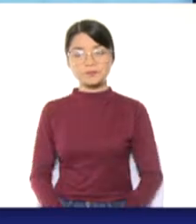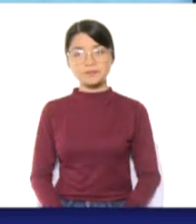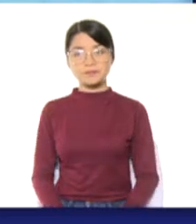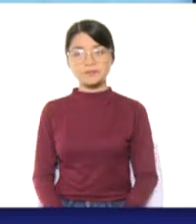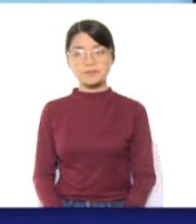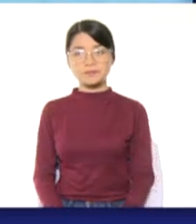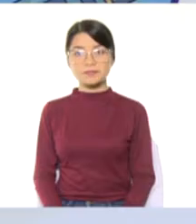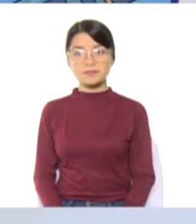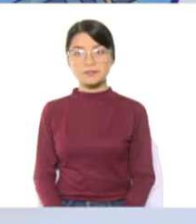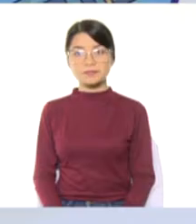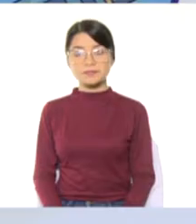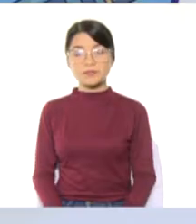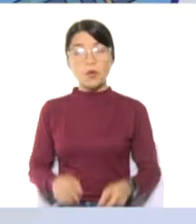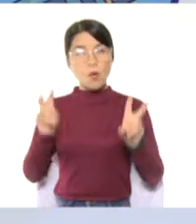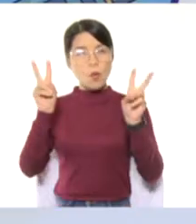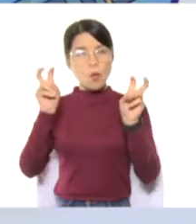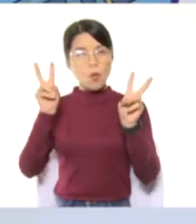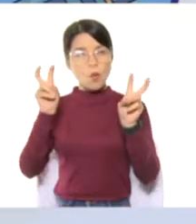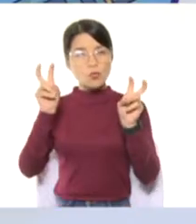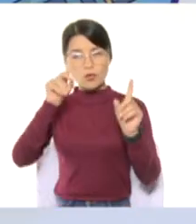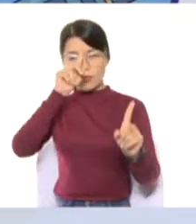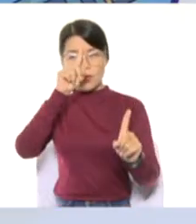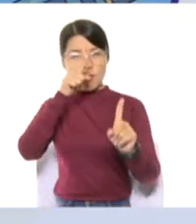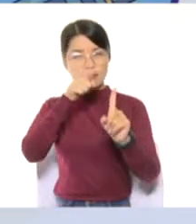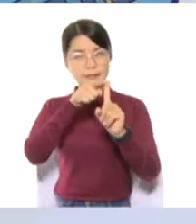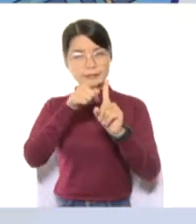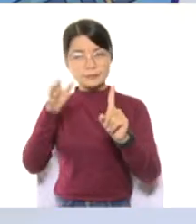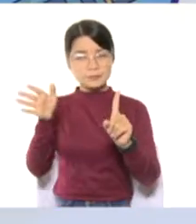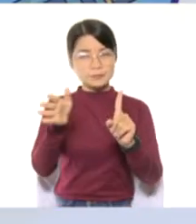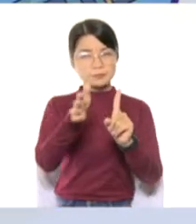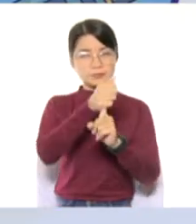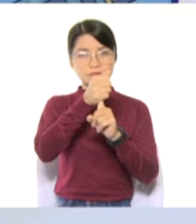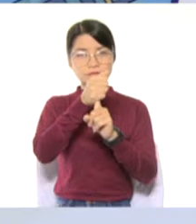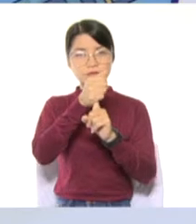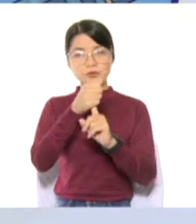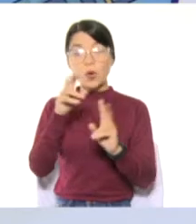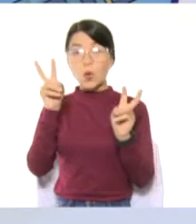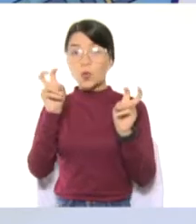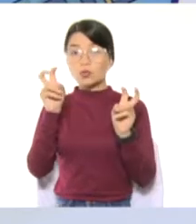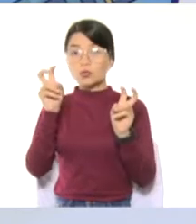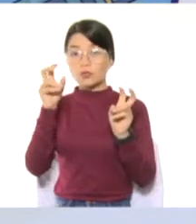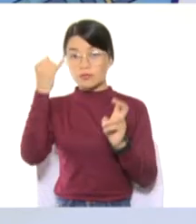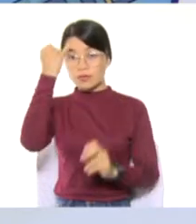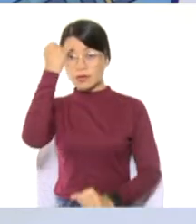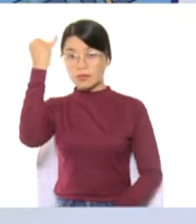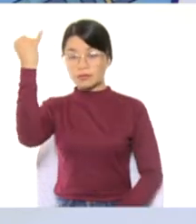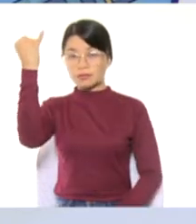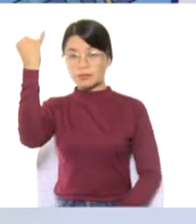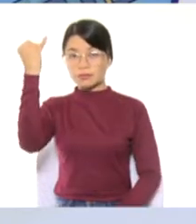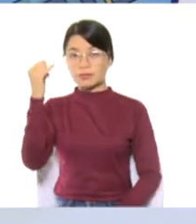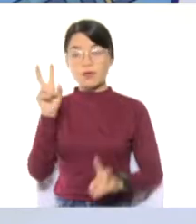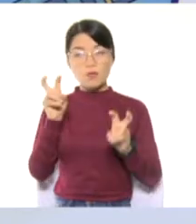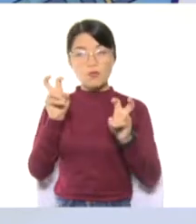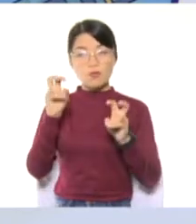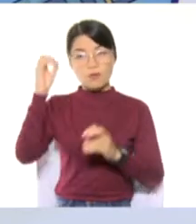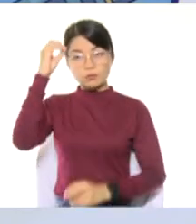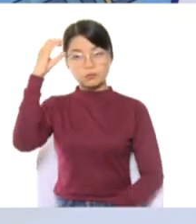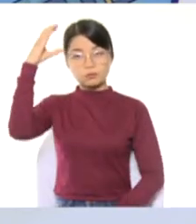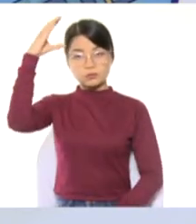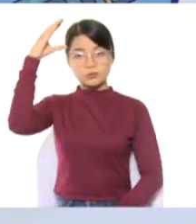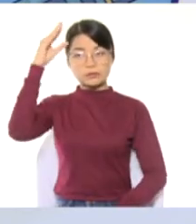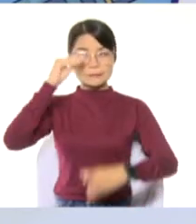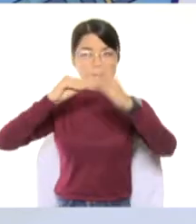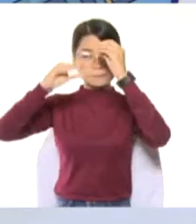reto personal. Nuevos retos, nuevos emprendimientos inclusive y nuevos conocimientos que vamos a estar adquiriendo,